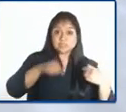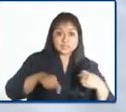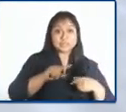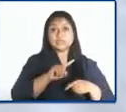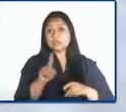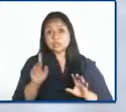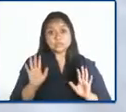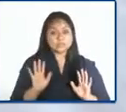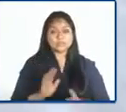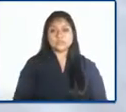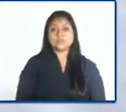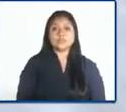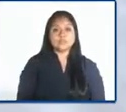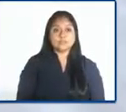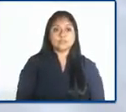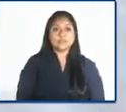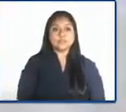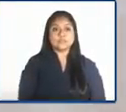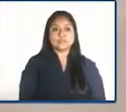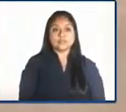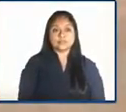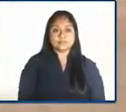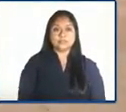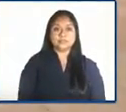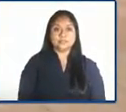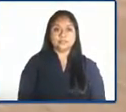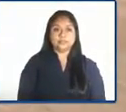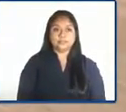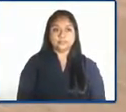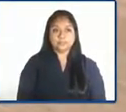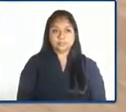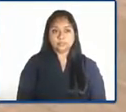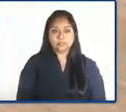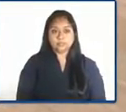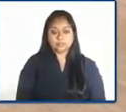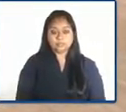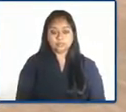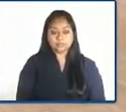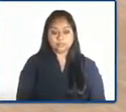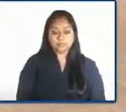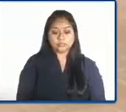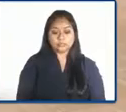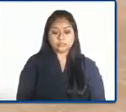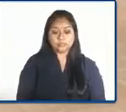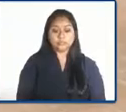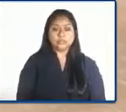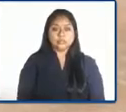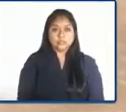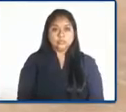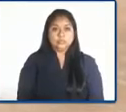Nación. Gracias. Tenemos la intervención de la periodista Andrea Domínguez de Guatevisión.